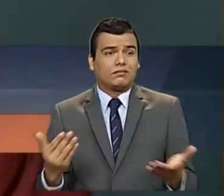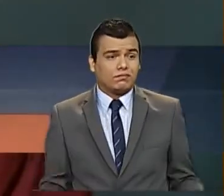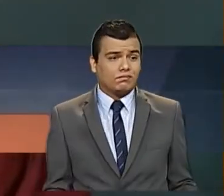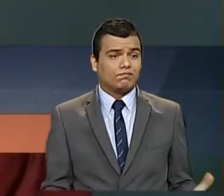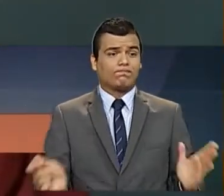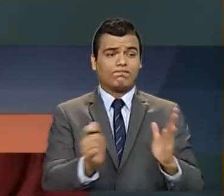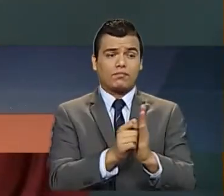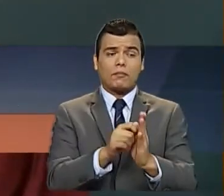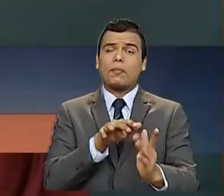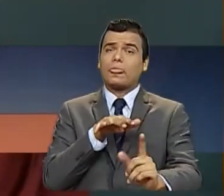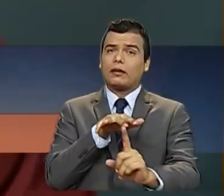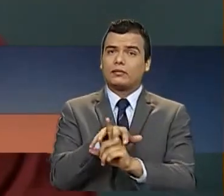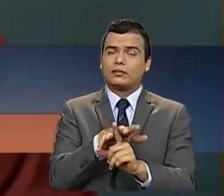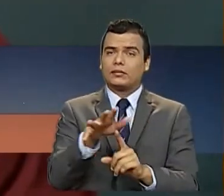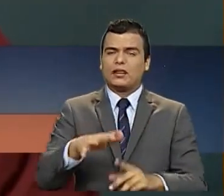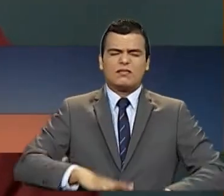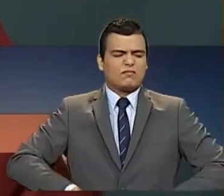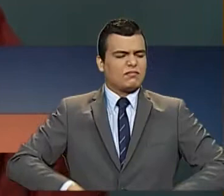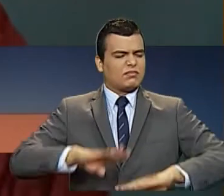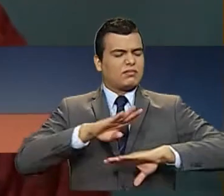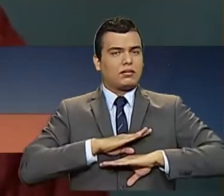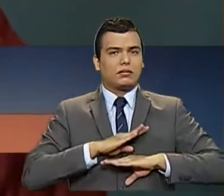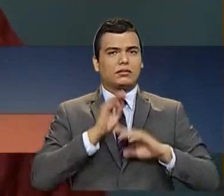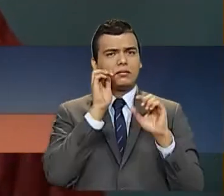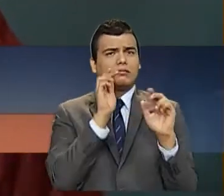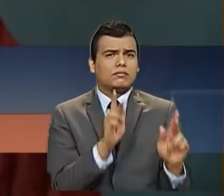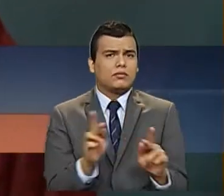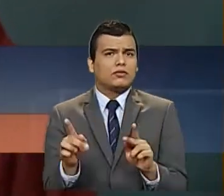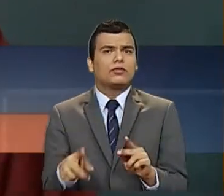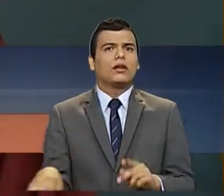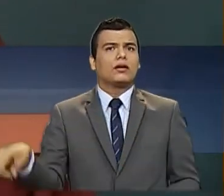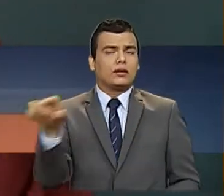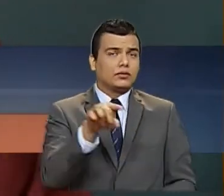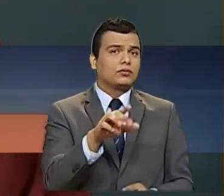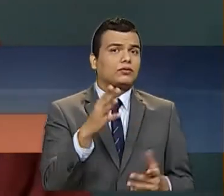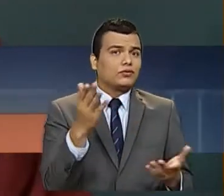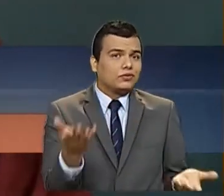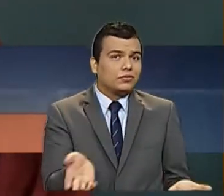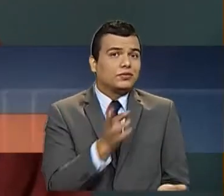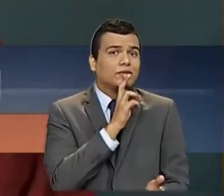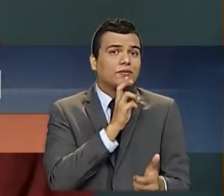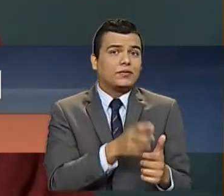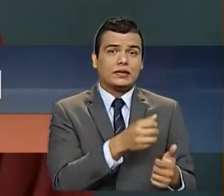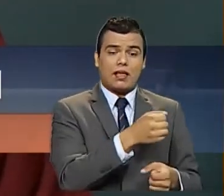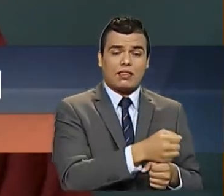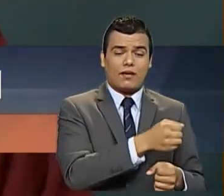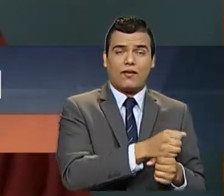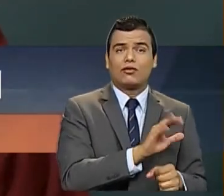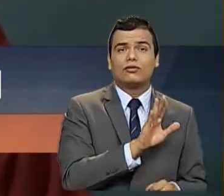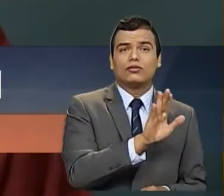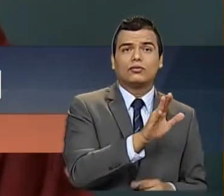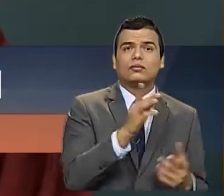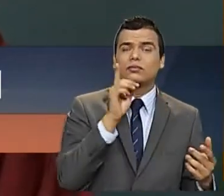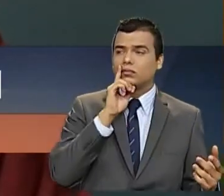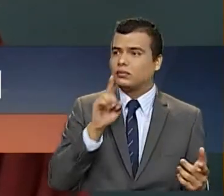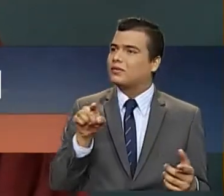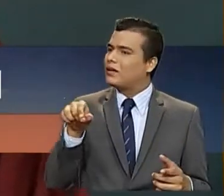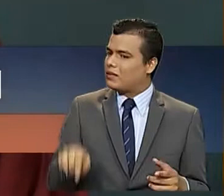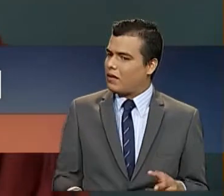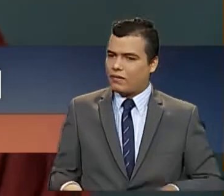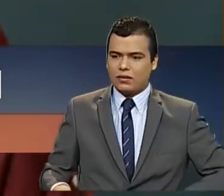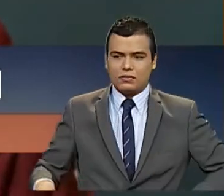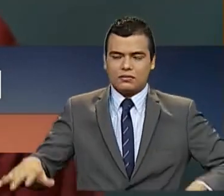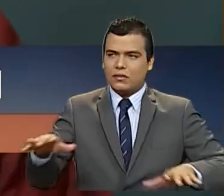síntoma de intolerancia frente a personas que tienen una labor muy difícil, muy complicada, que es el de preservar el